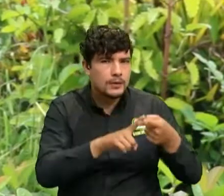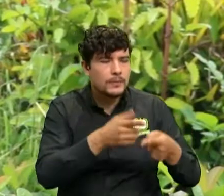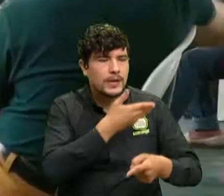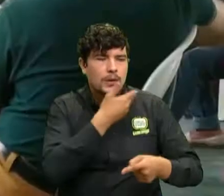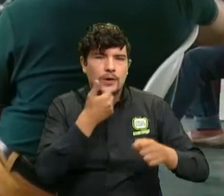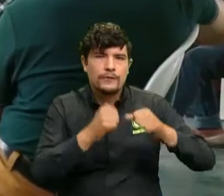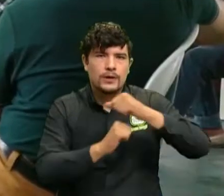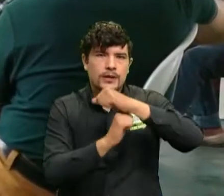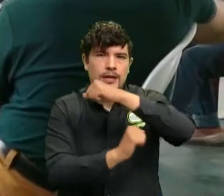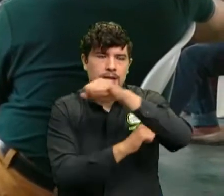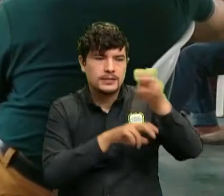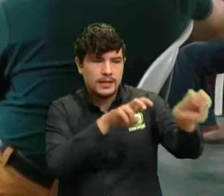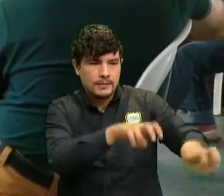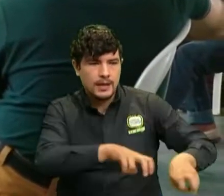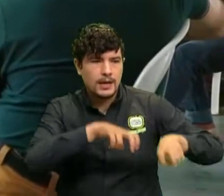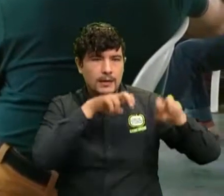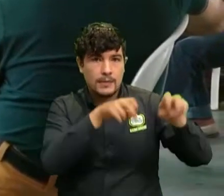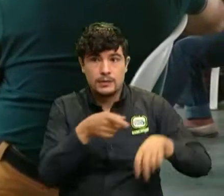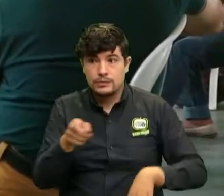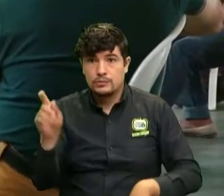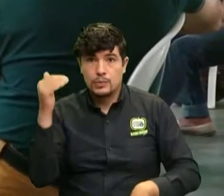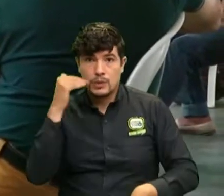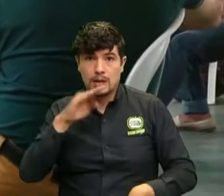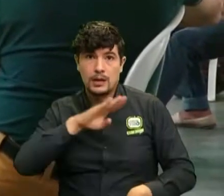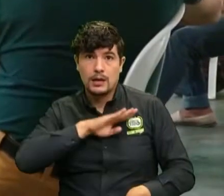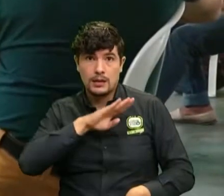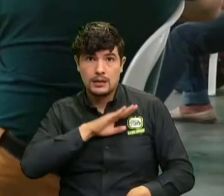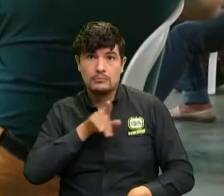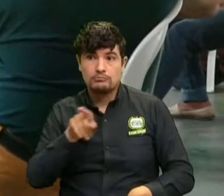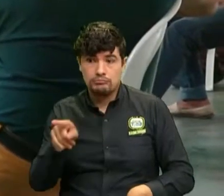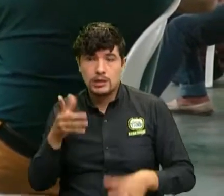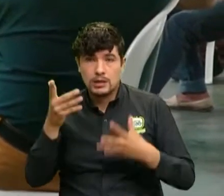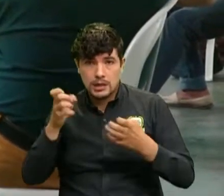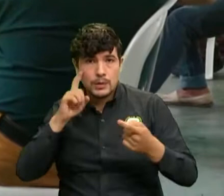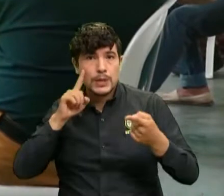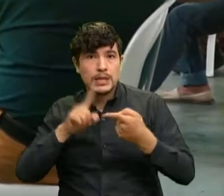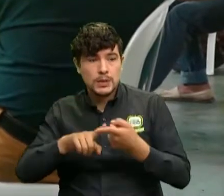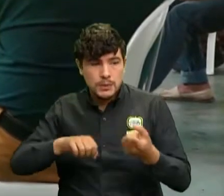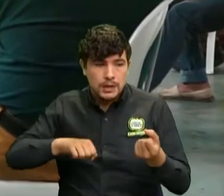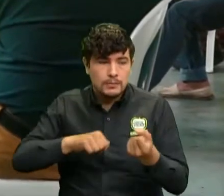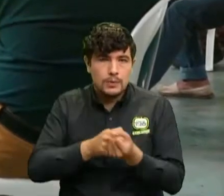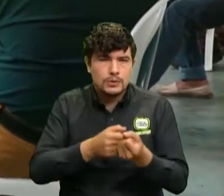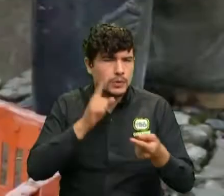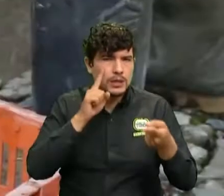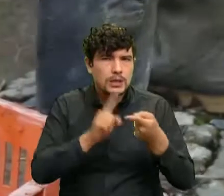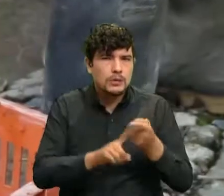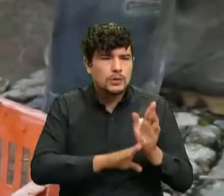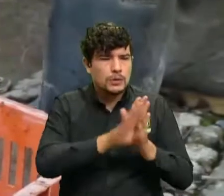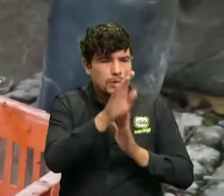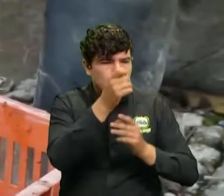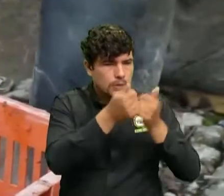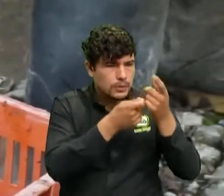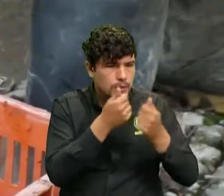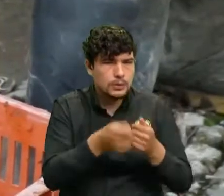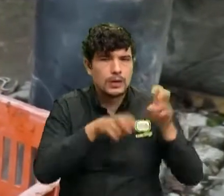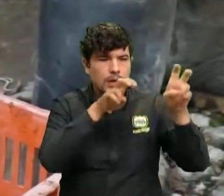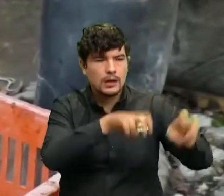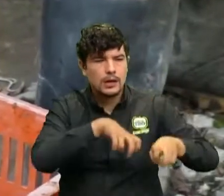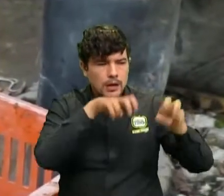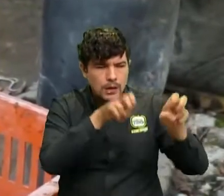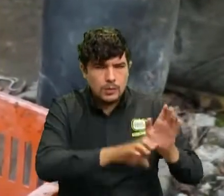compromiso que tiene nuestra alcaldesa desde la administración municipal, apostarle a la economía, a la productividad del